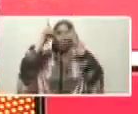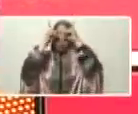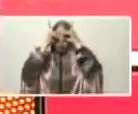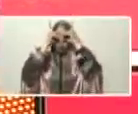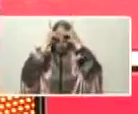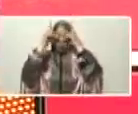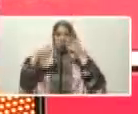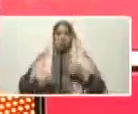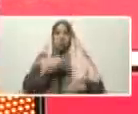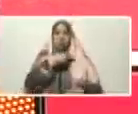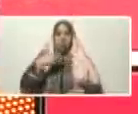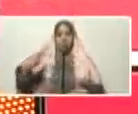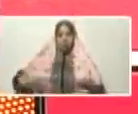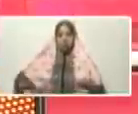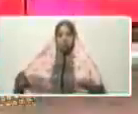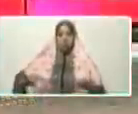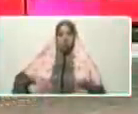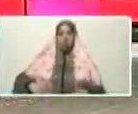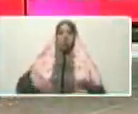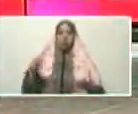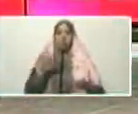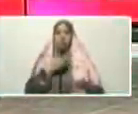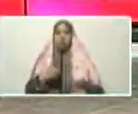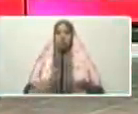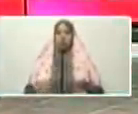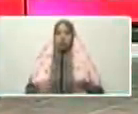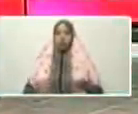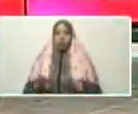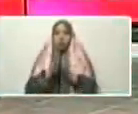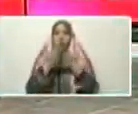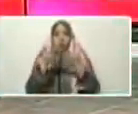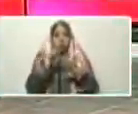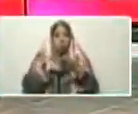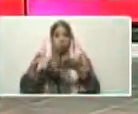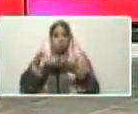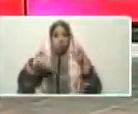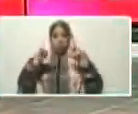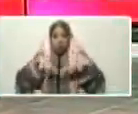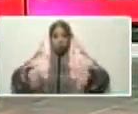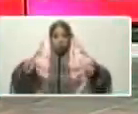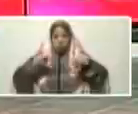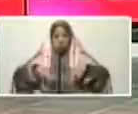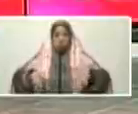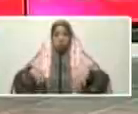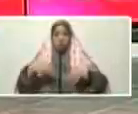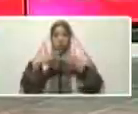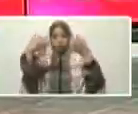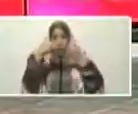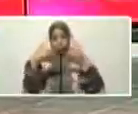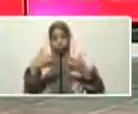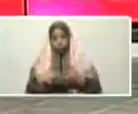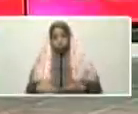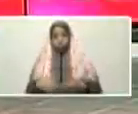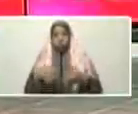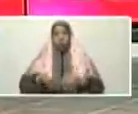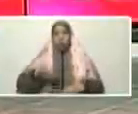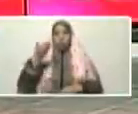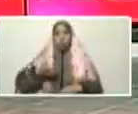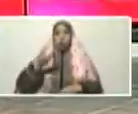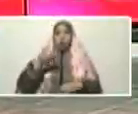comisión china venezuela tienes que leerse este libro estudiarlo tomar nota y hacerme un